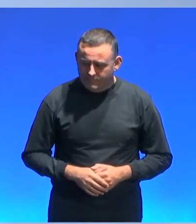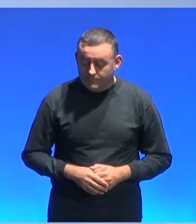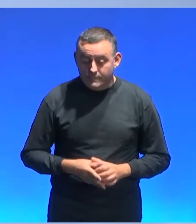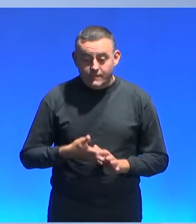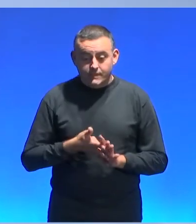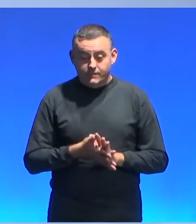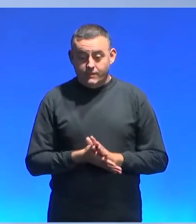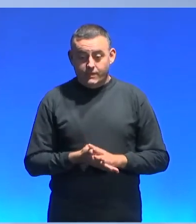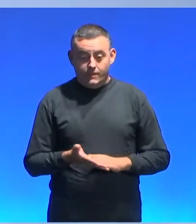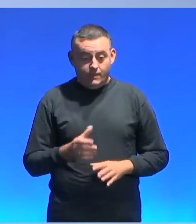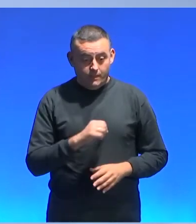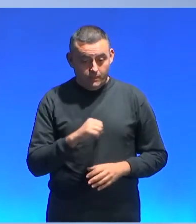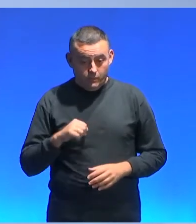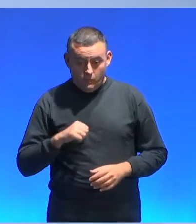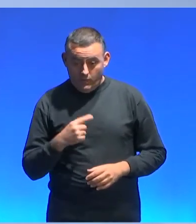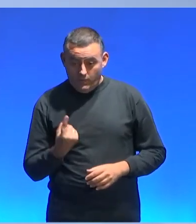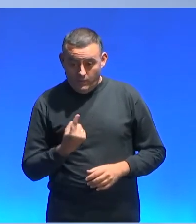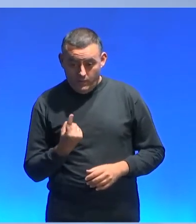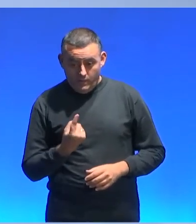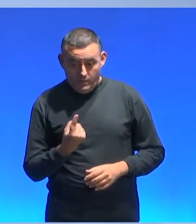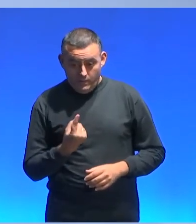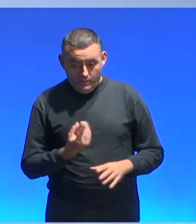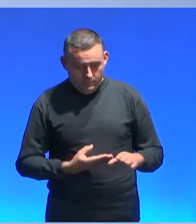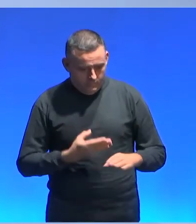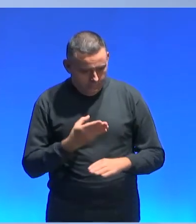juego individualmente casi siempre,